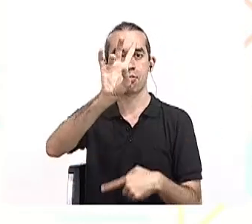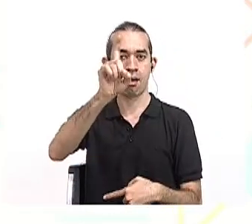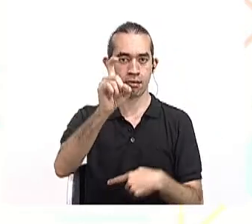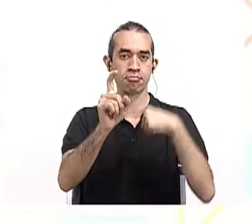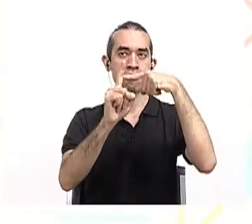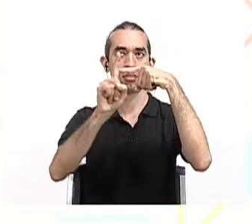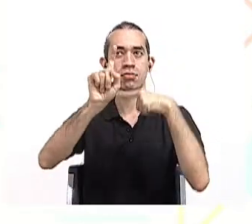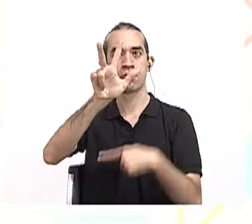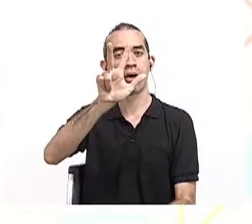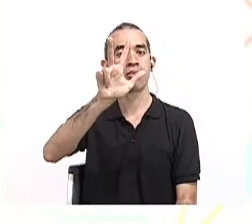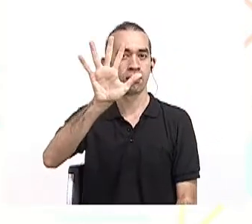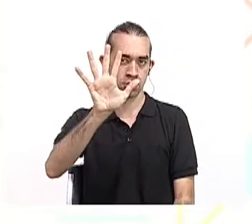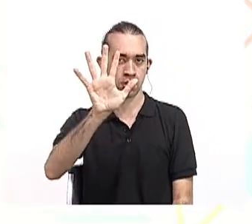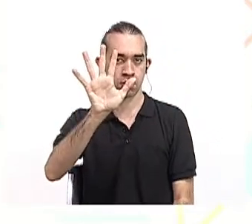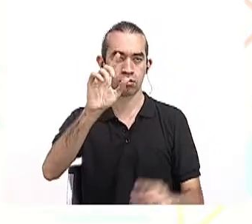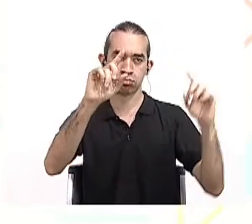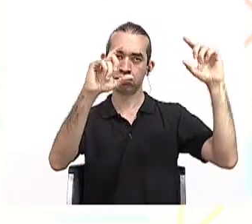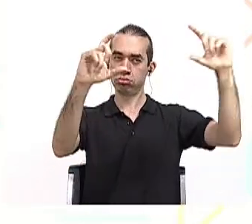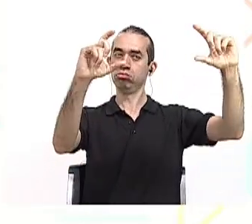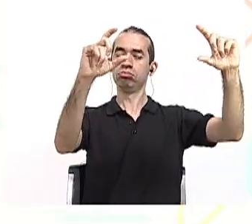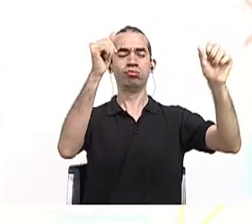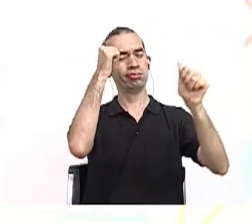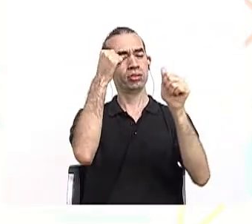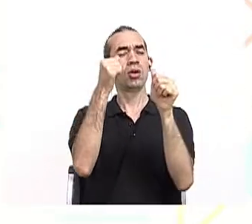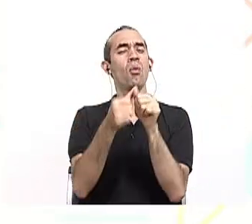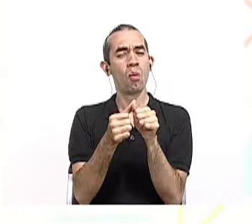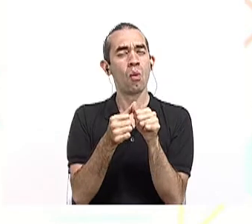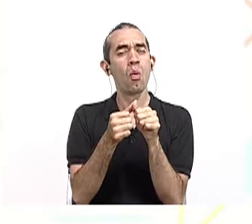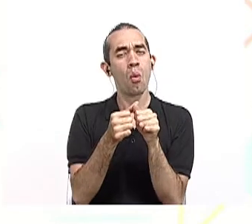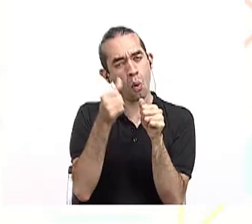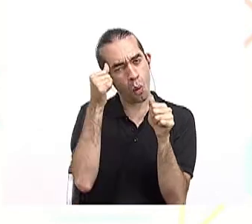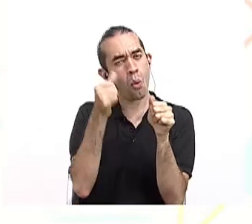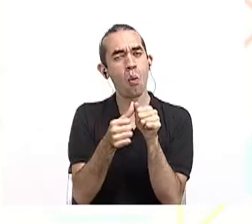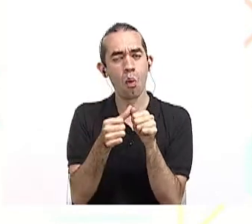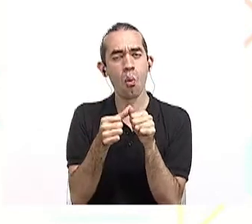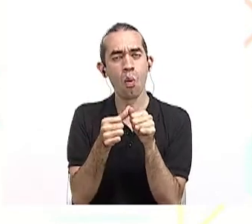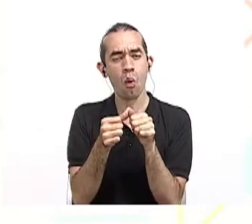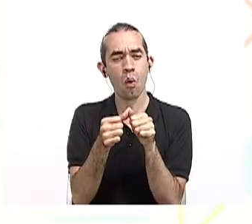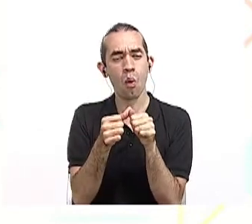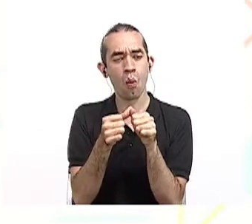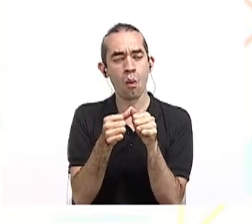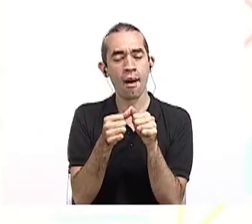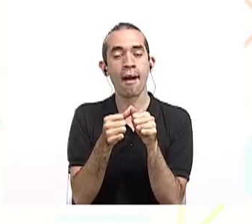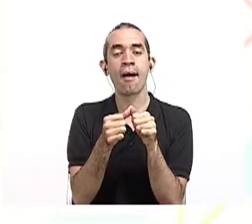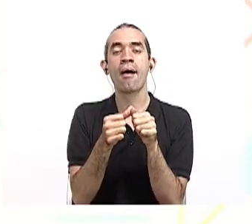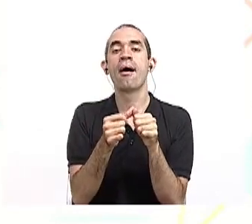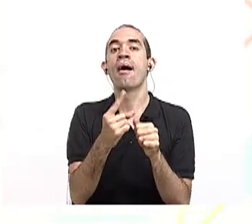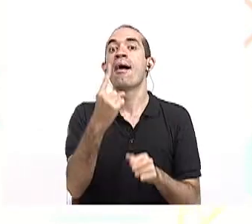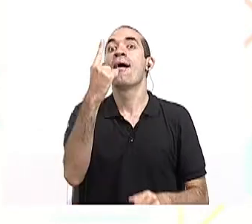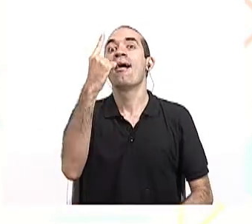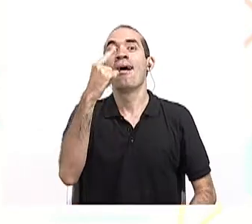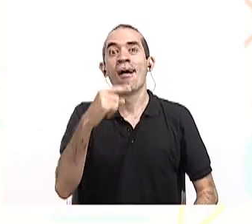35. Y recordamos, de acuerdo,